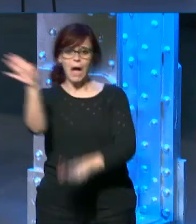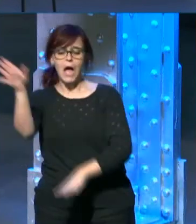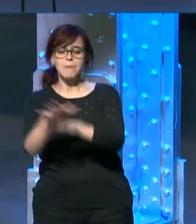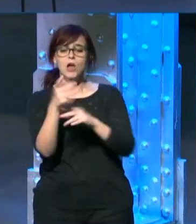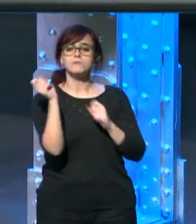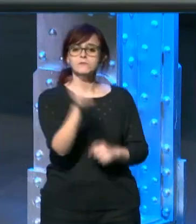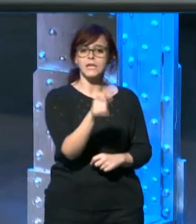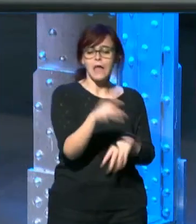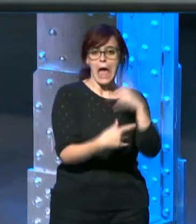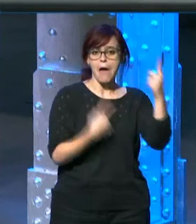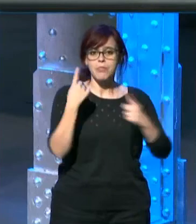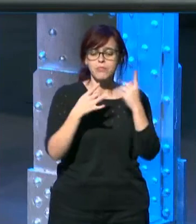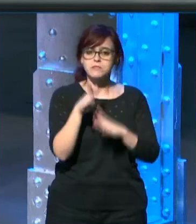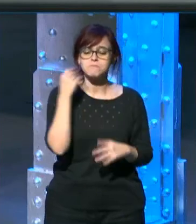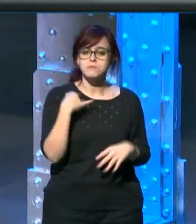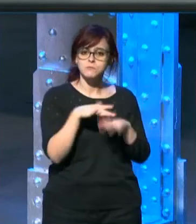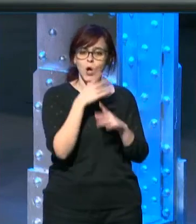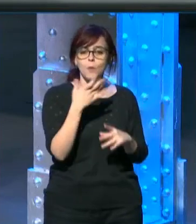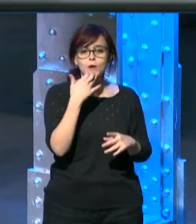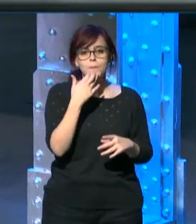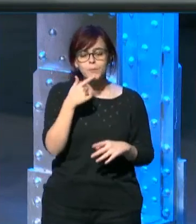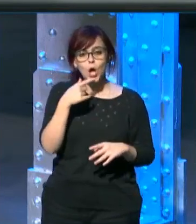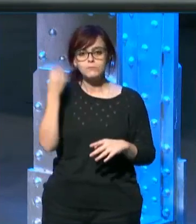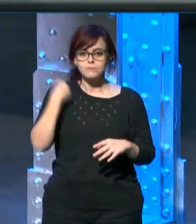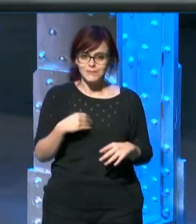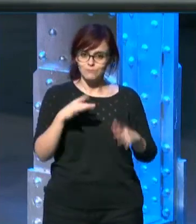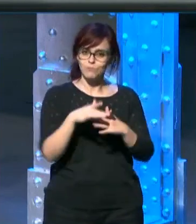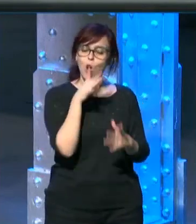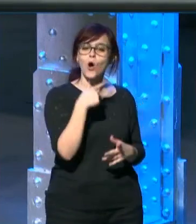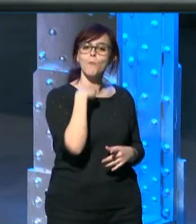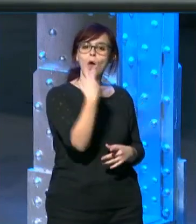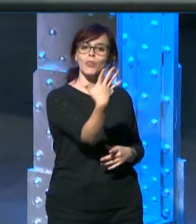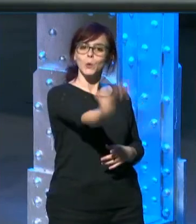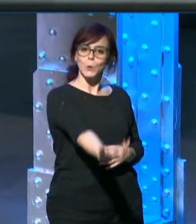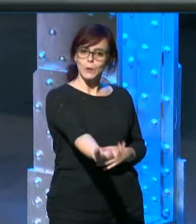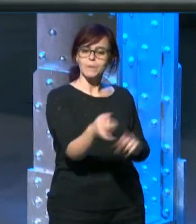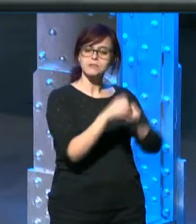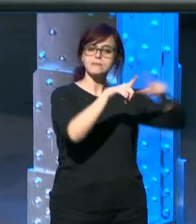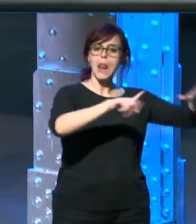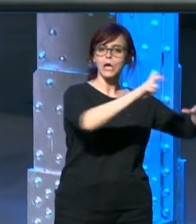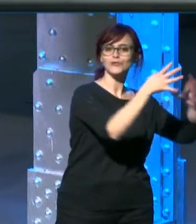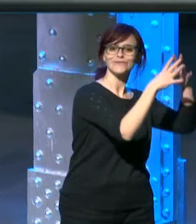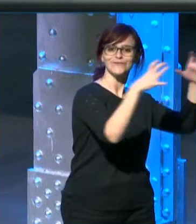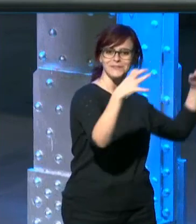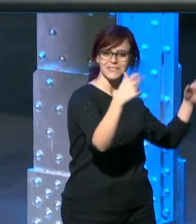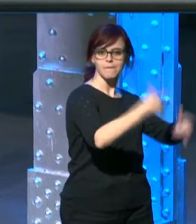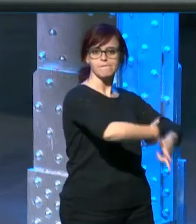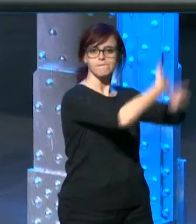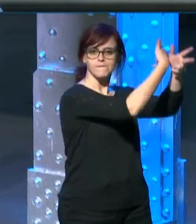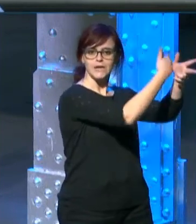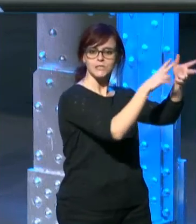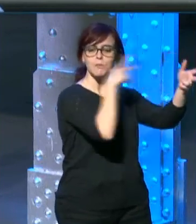2 o 3 que están conectadas por vídeo de forma individual. Entonces se forman conversaciones en una sala y el resto de gente está ajena, en primer